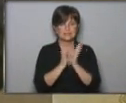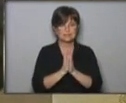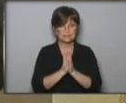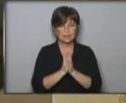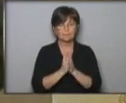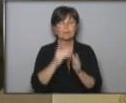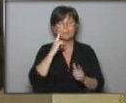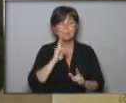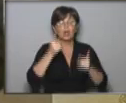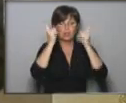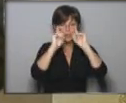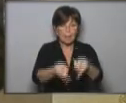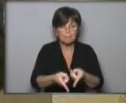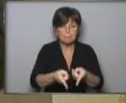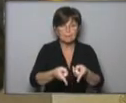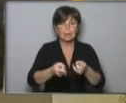Y también